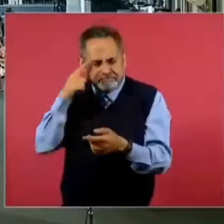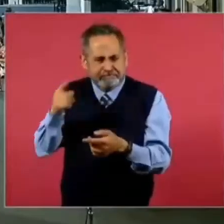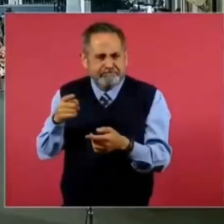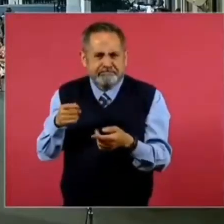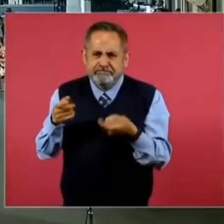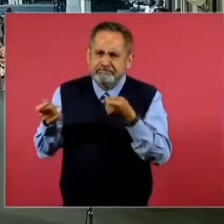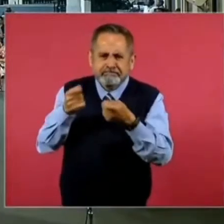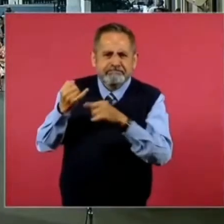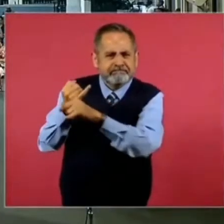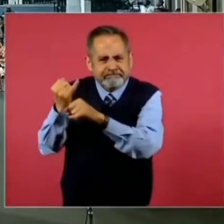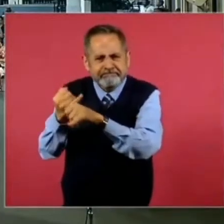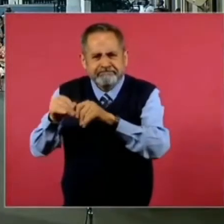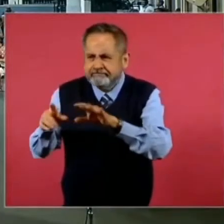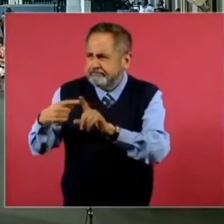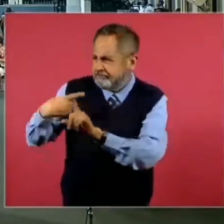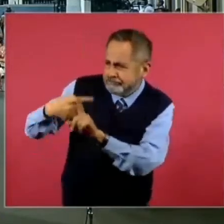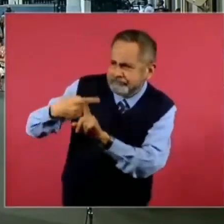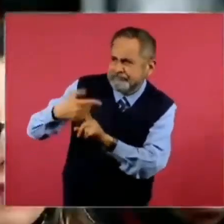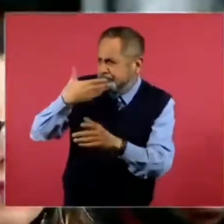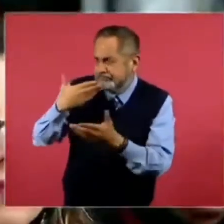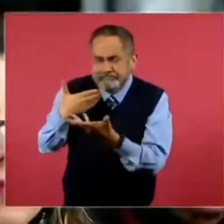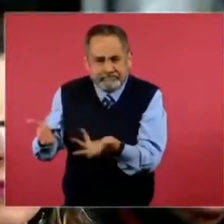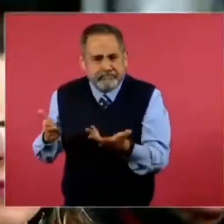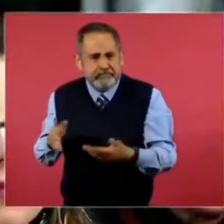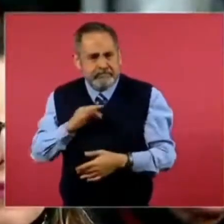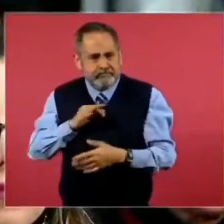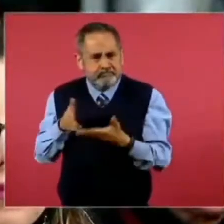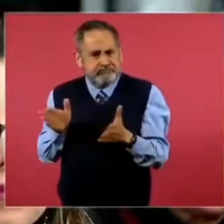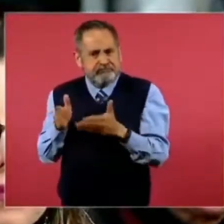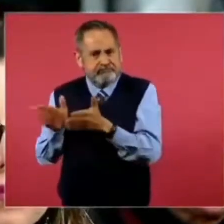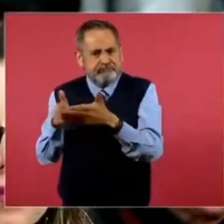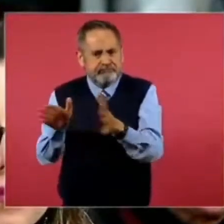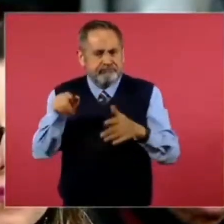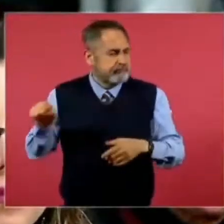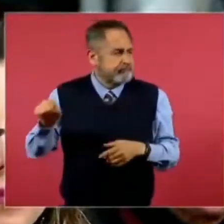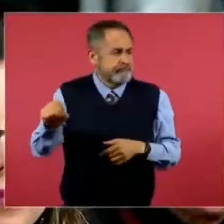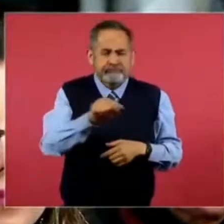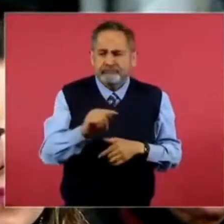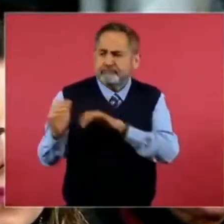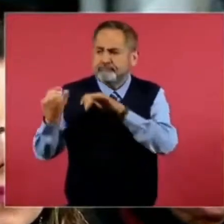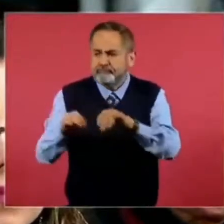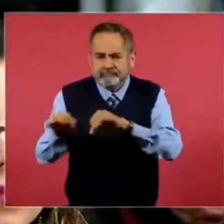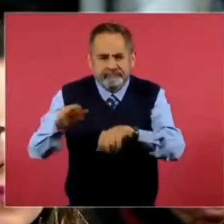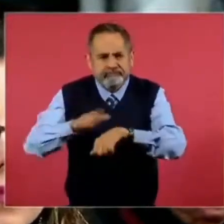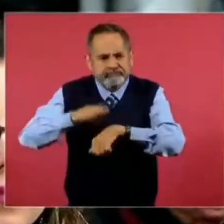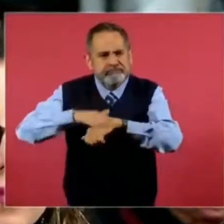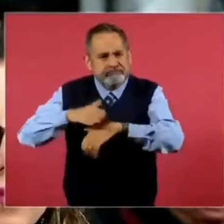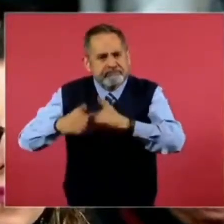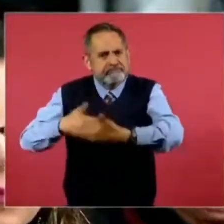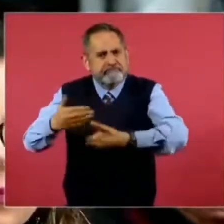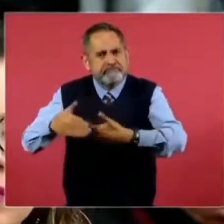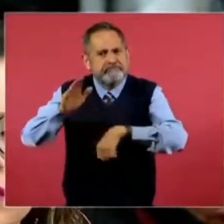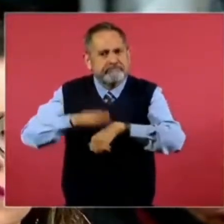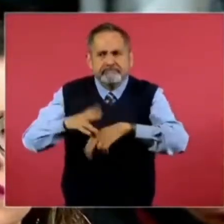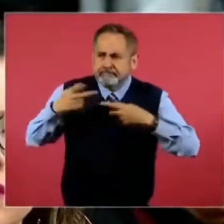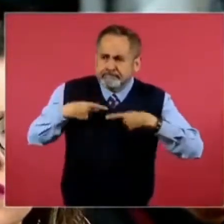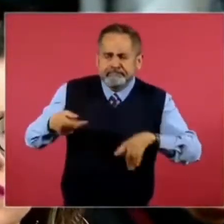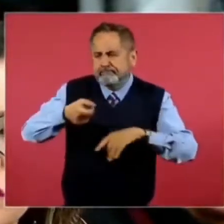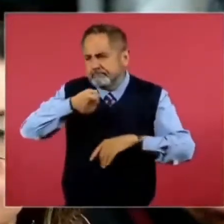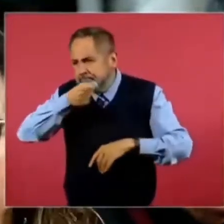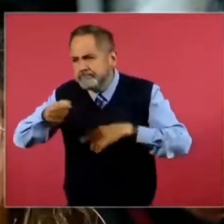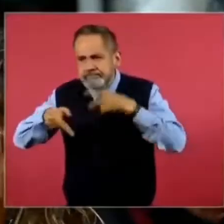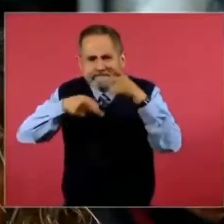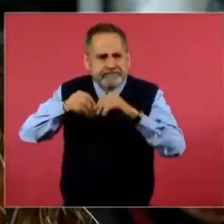inteligente, propositiva, y se pueden abrir muchas fuentes de empleo para más comunicadores,